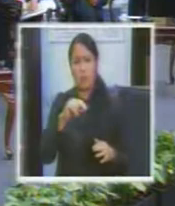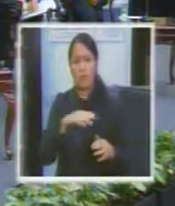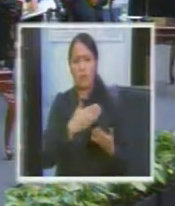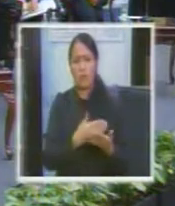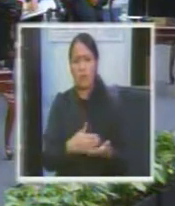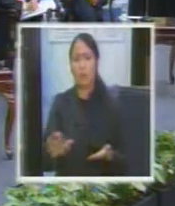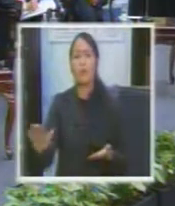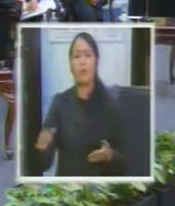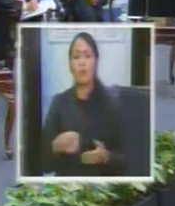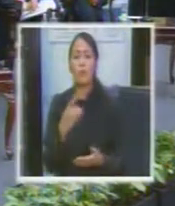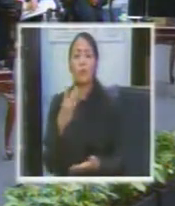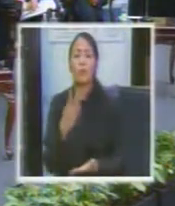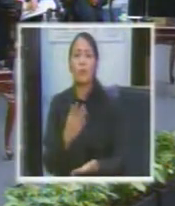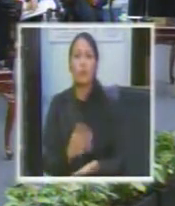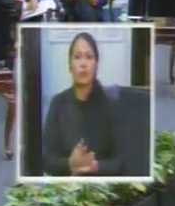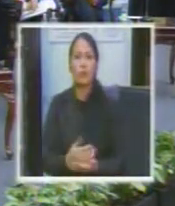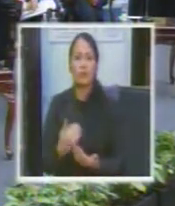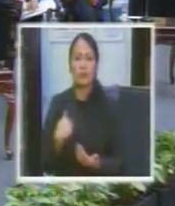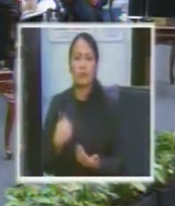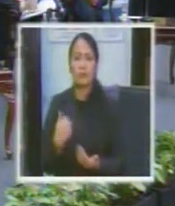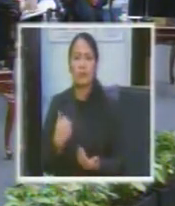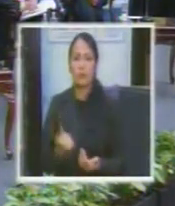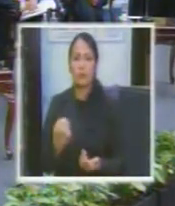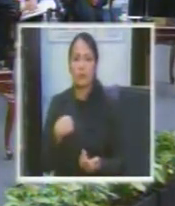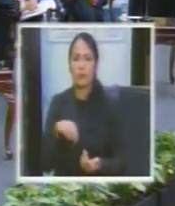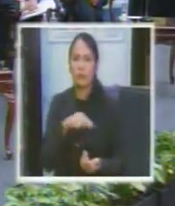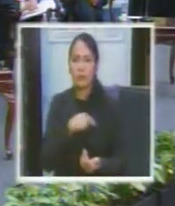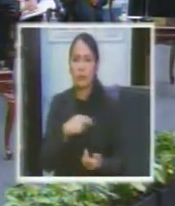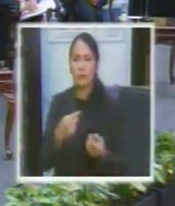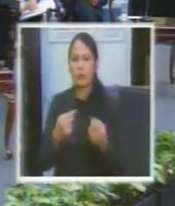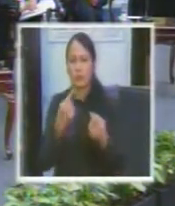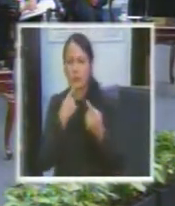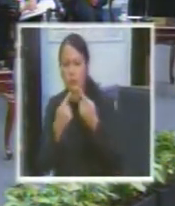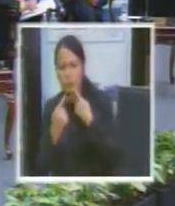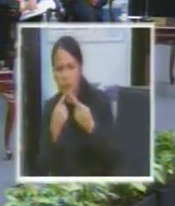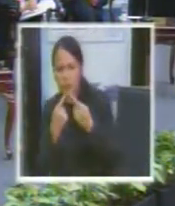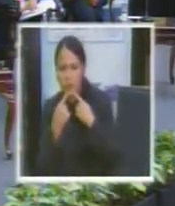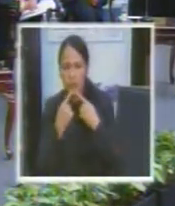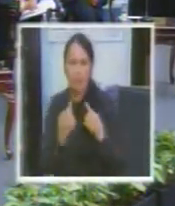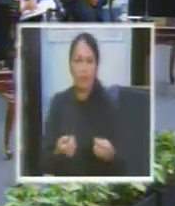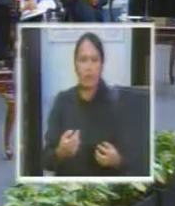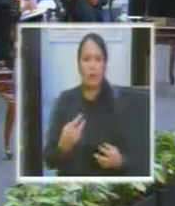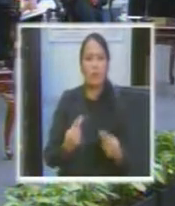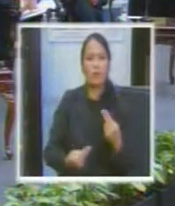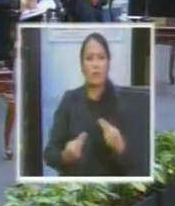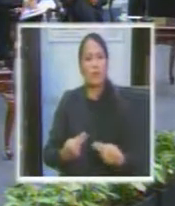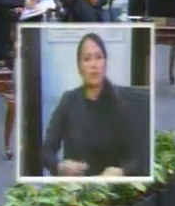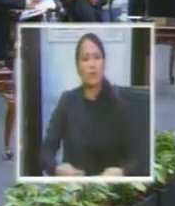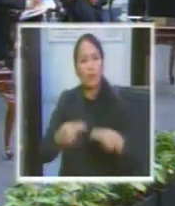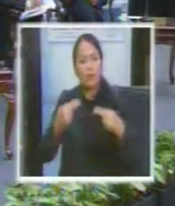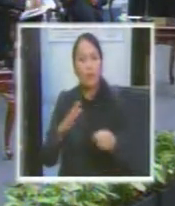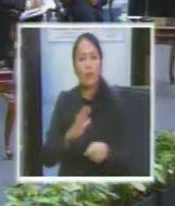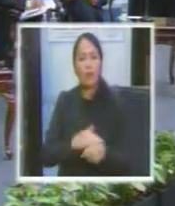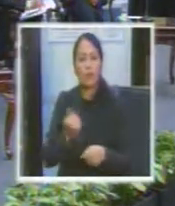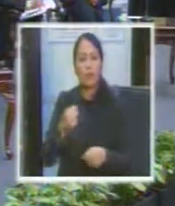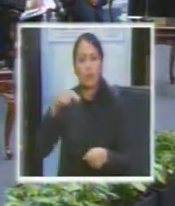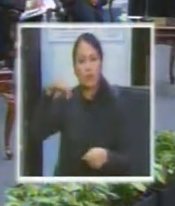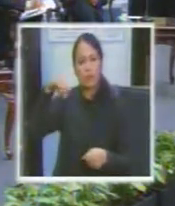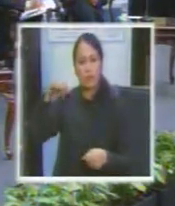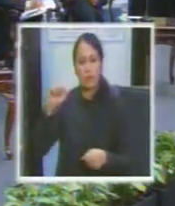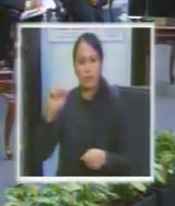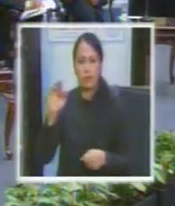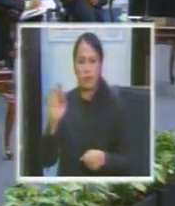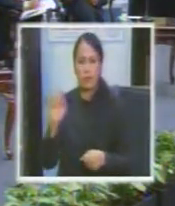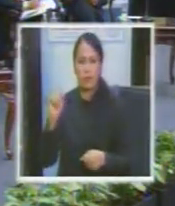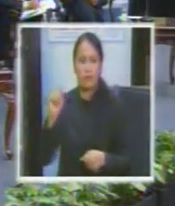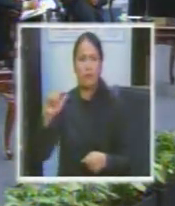la única razón por la que nosotros pudimos negociar un tratado de libre comercio con Europa fue por el NAFTA. El